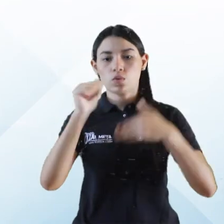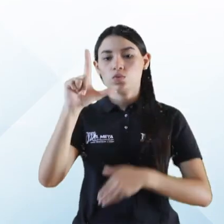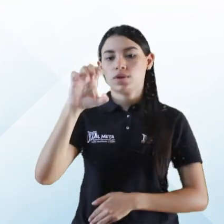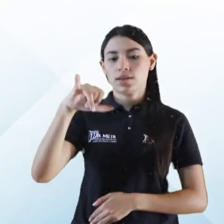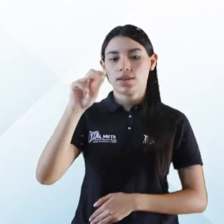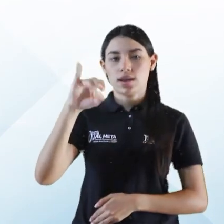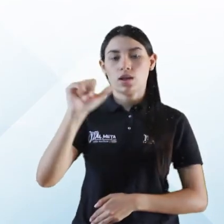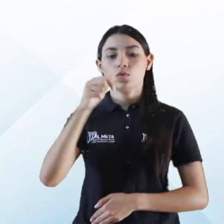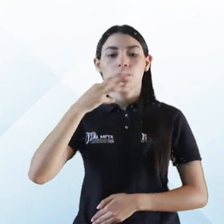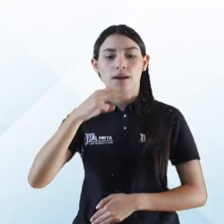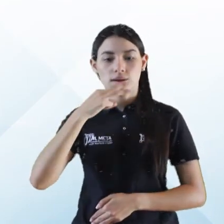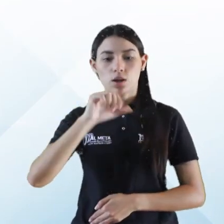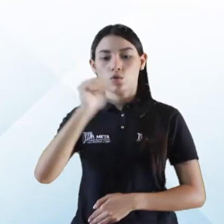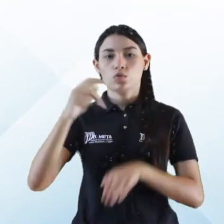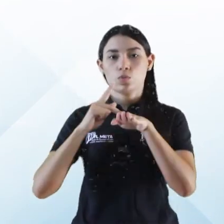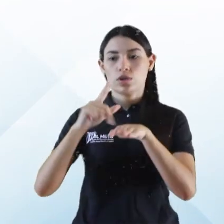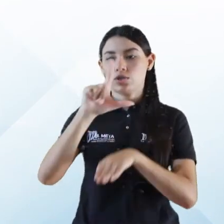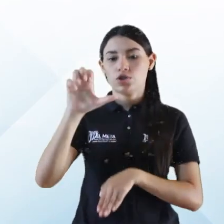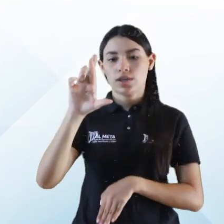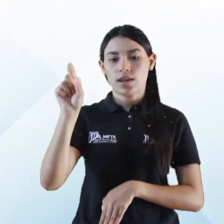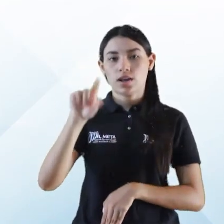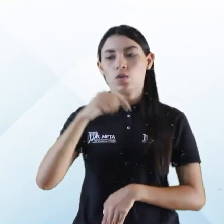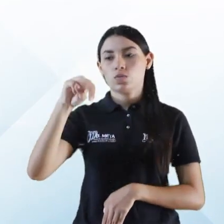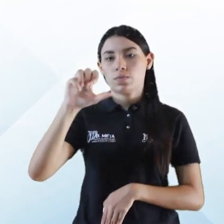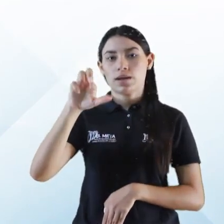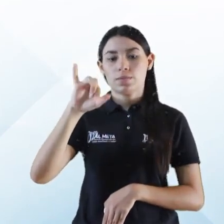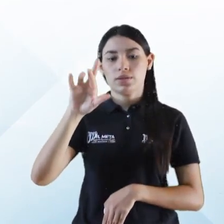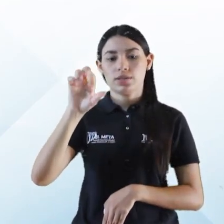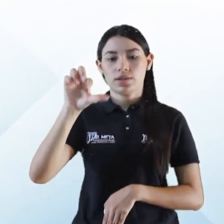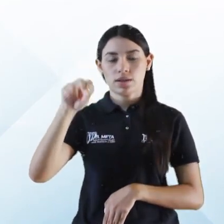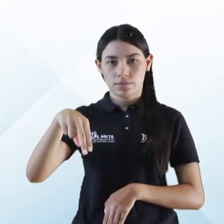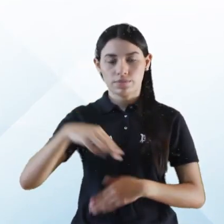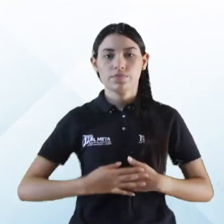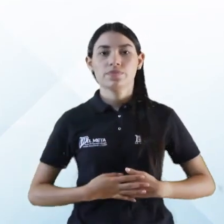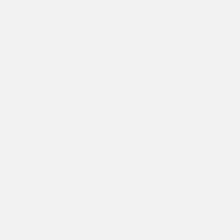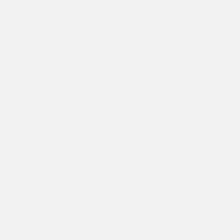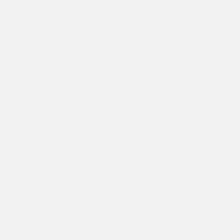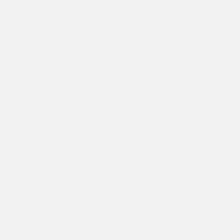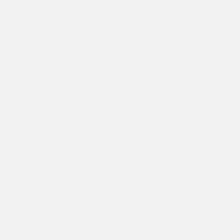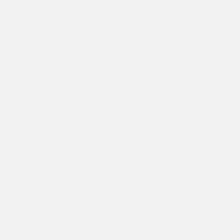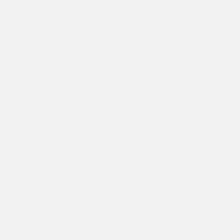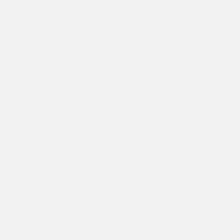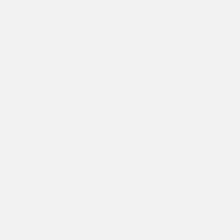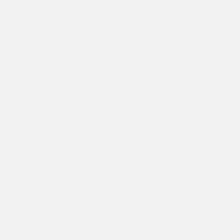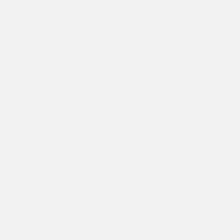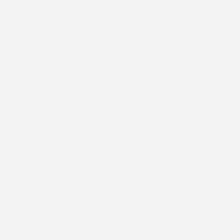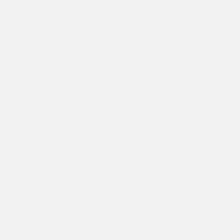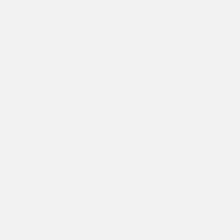Uribe, Lejanías, La Macarena, Puerto Lleras y Mapiripán.